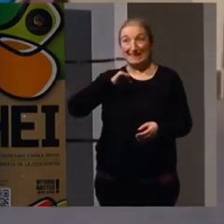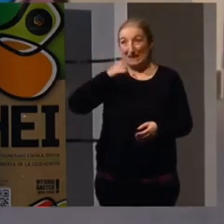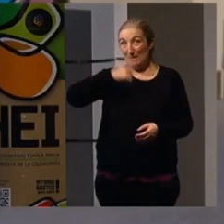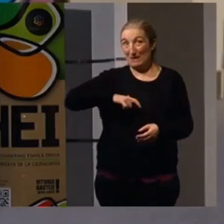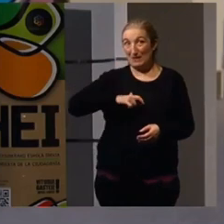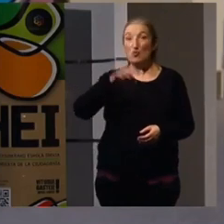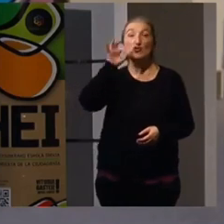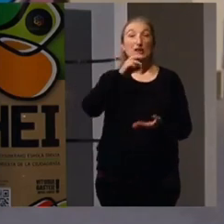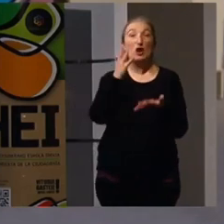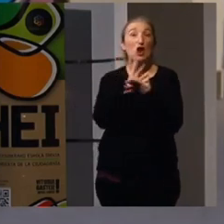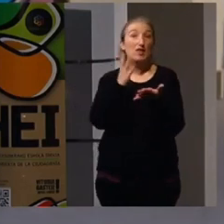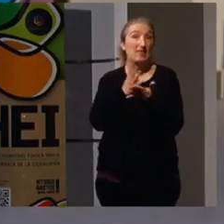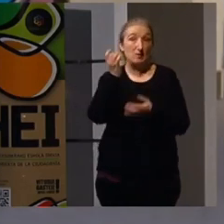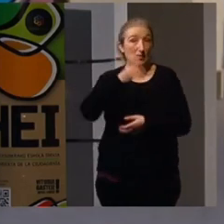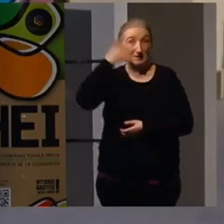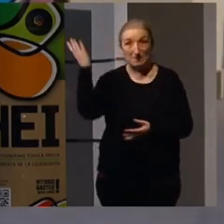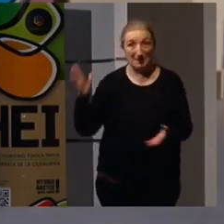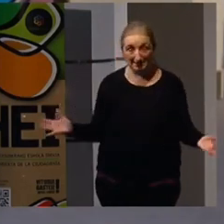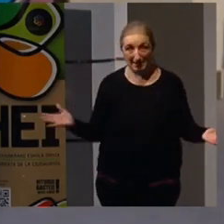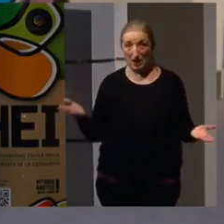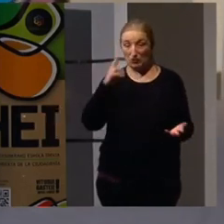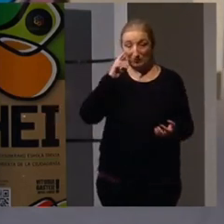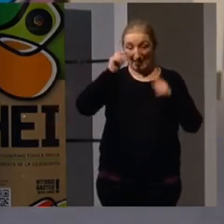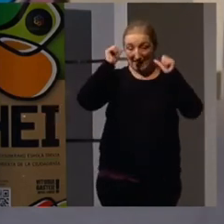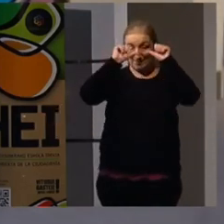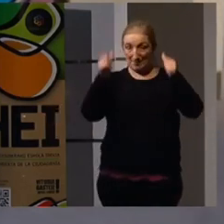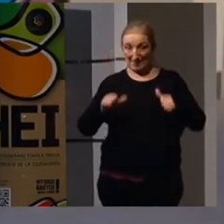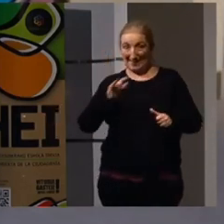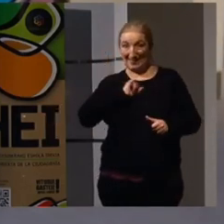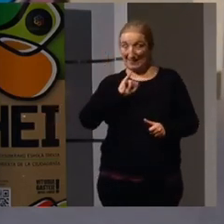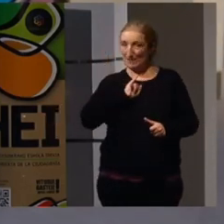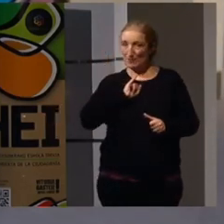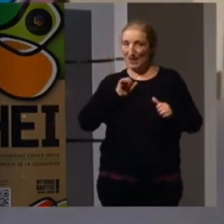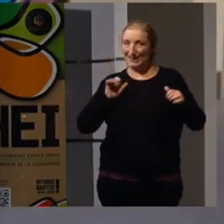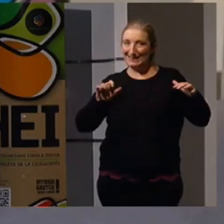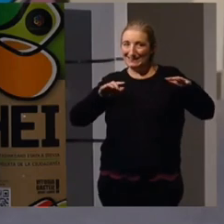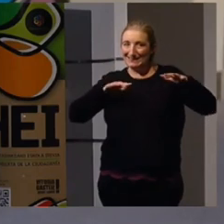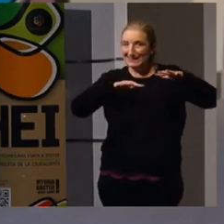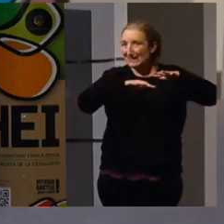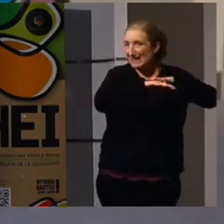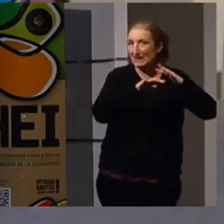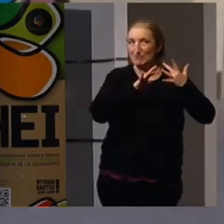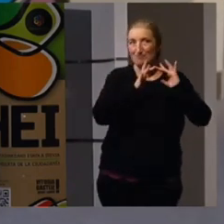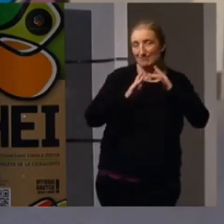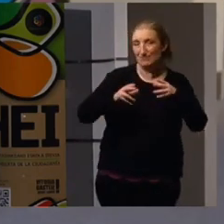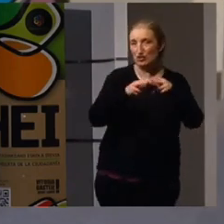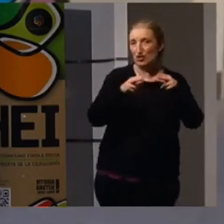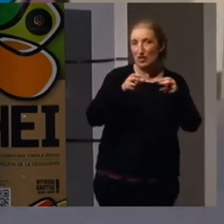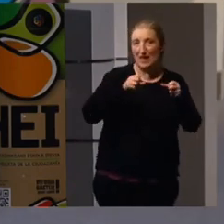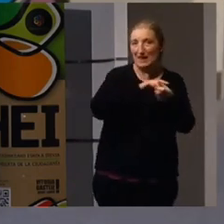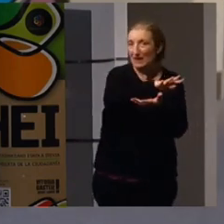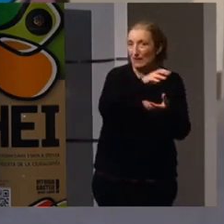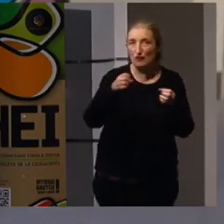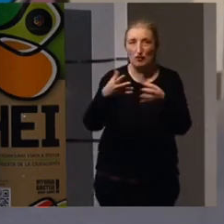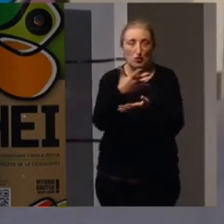del siglo XIX, porque el sujeto, además de su dimensión individual, tiene una interdependencia y corresponde a un momento social. Tú no